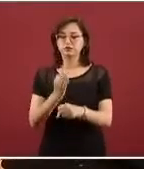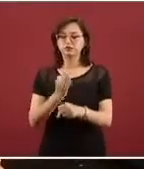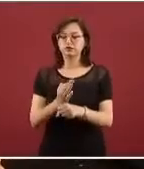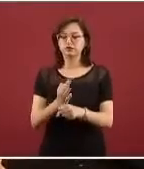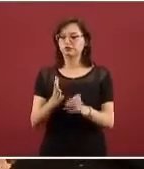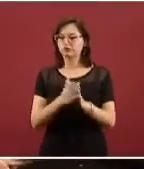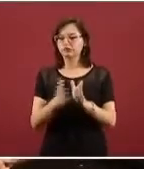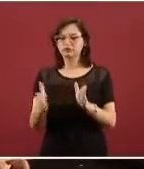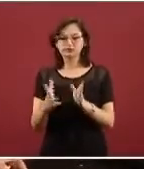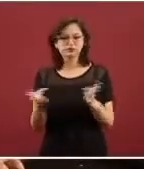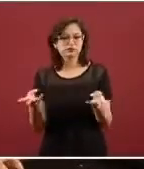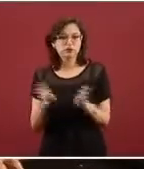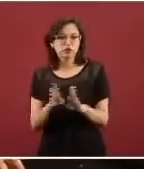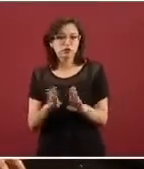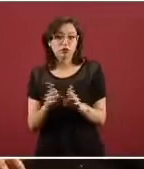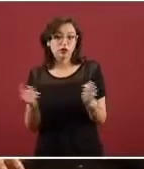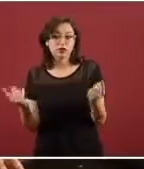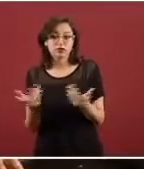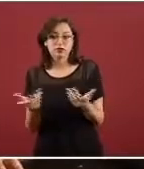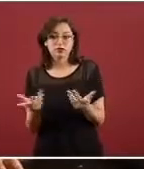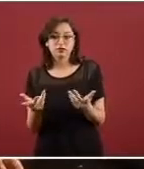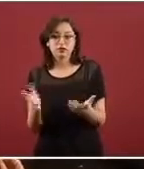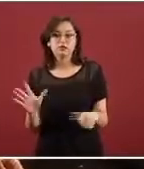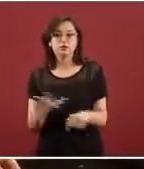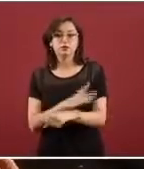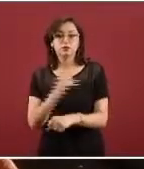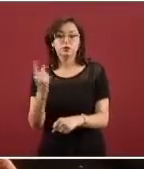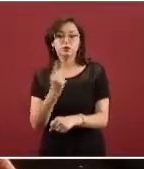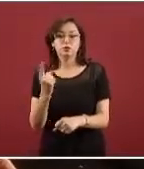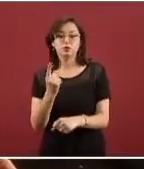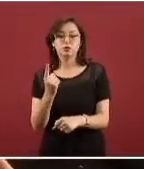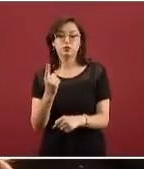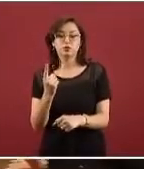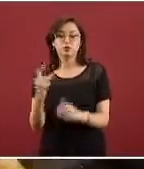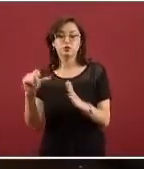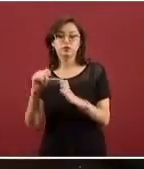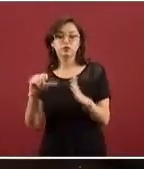porque hay, si no mal recuerdo, un artículo